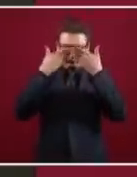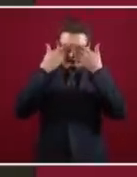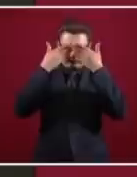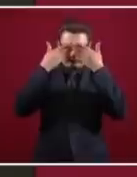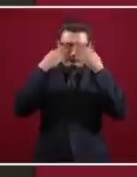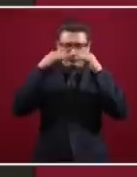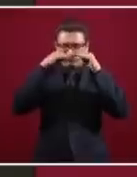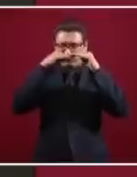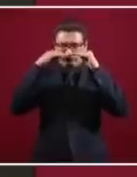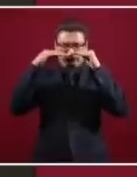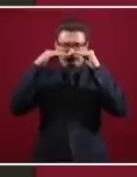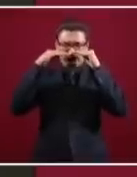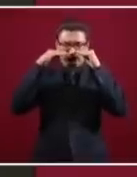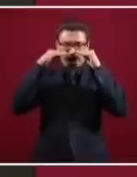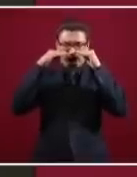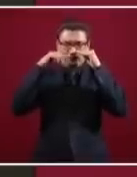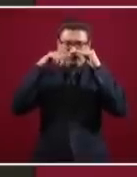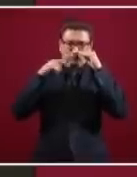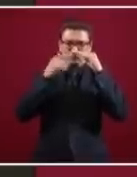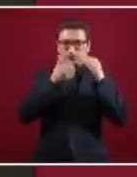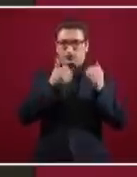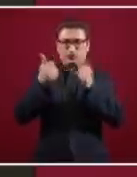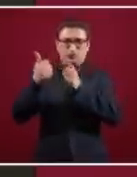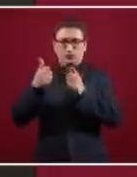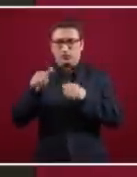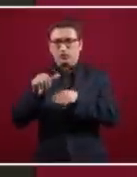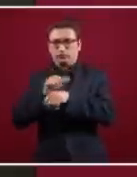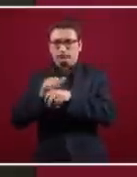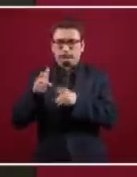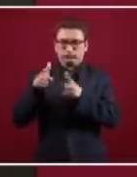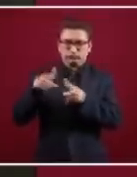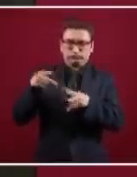medias y se le subió a una camioneta